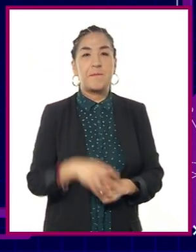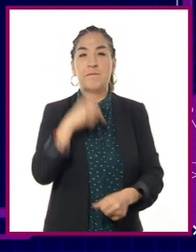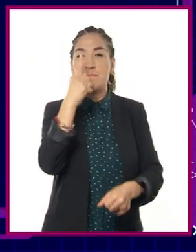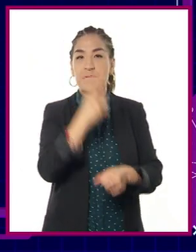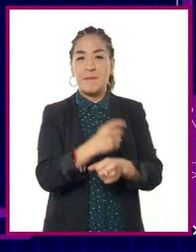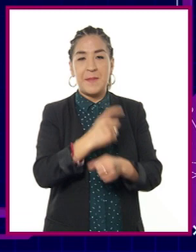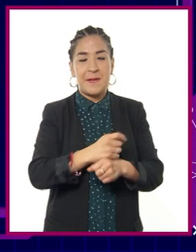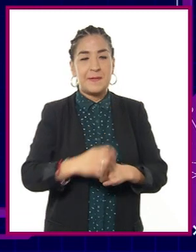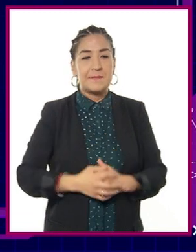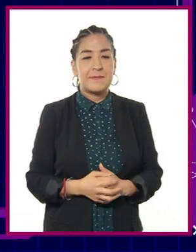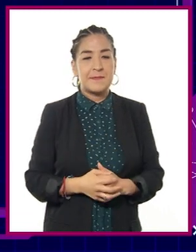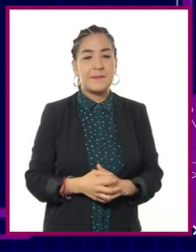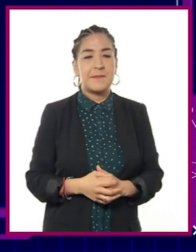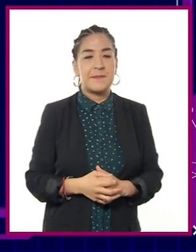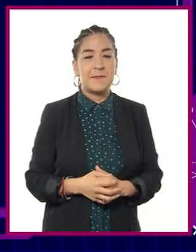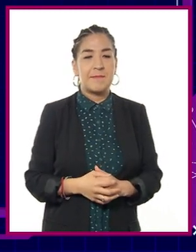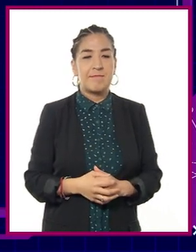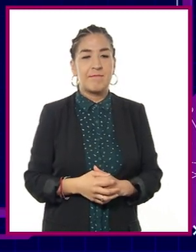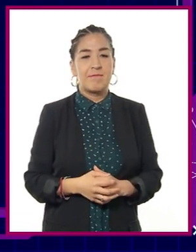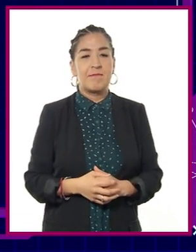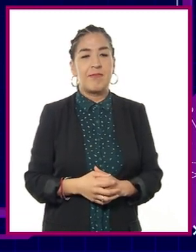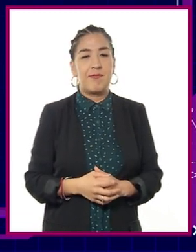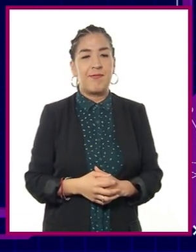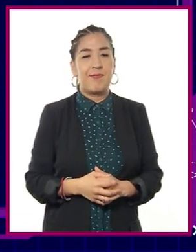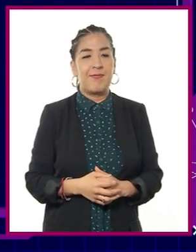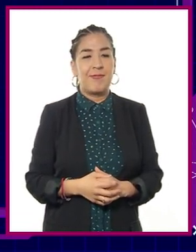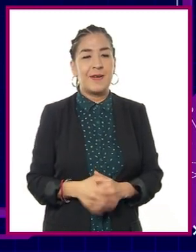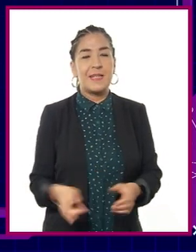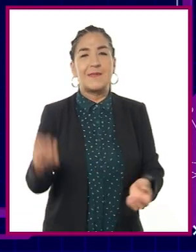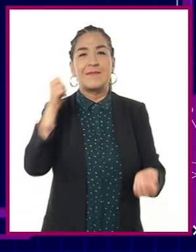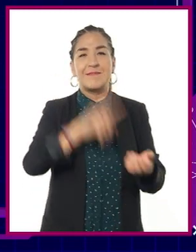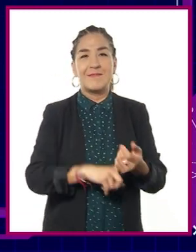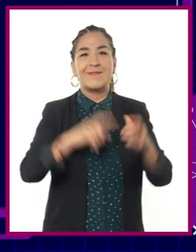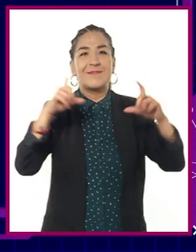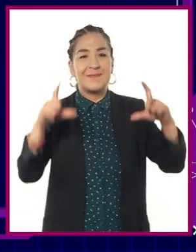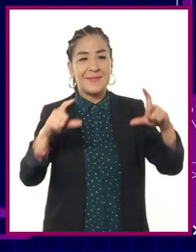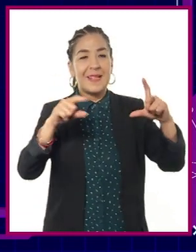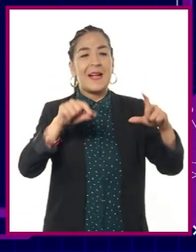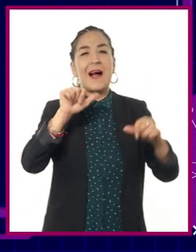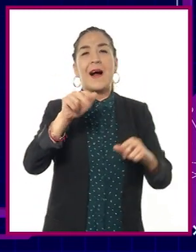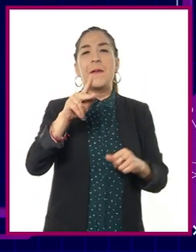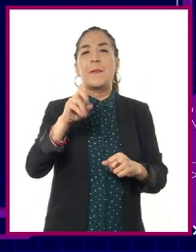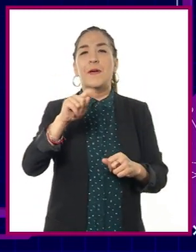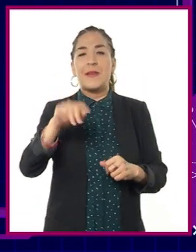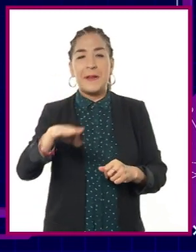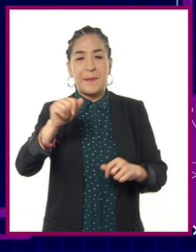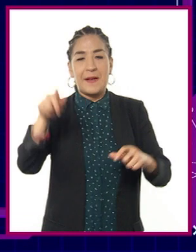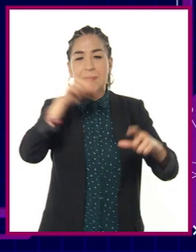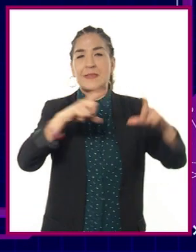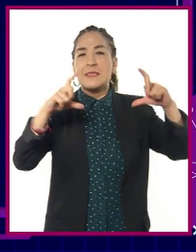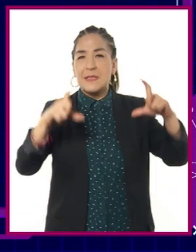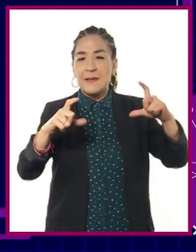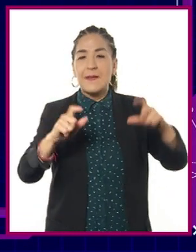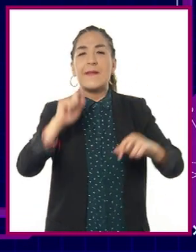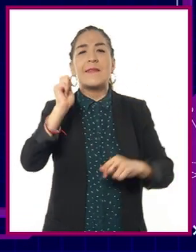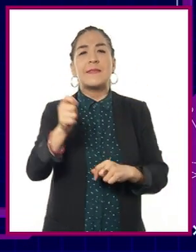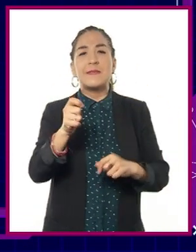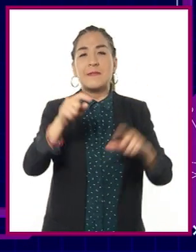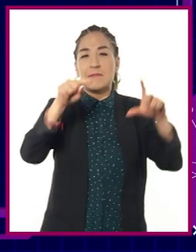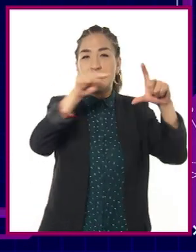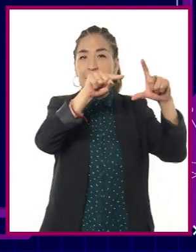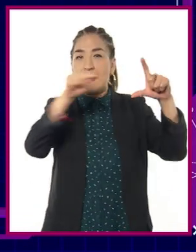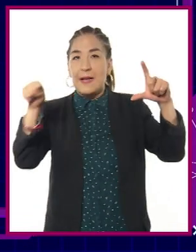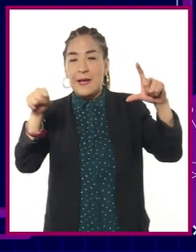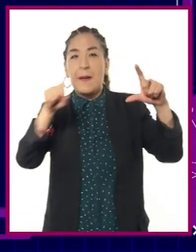1. ¿La apotema de un polígono inscrito en una circunferencia es el radio de